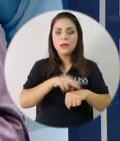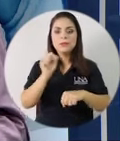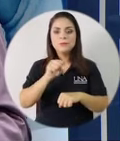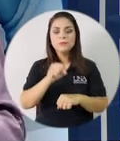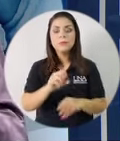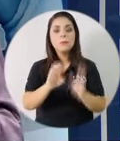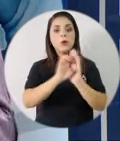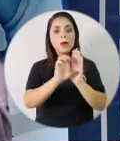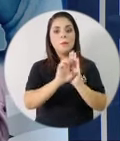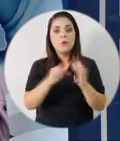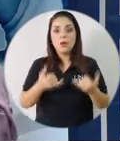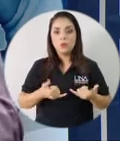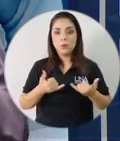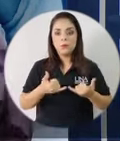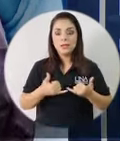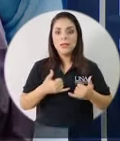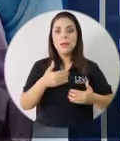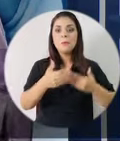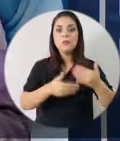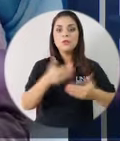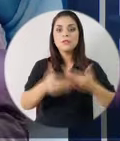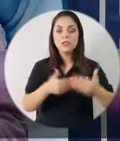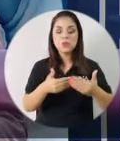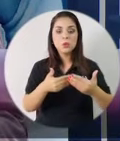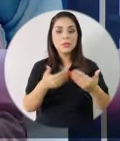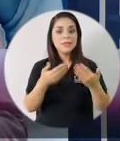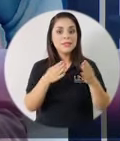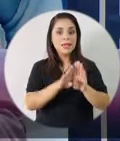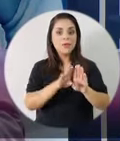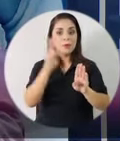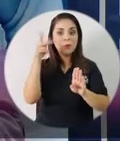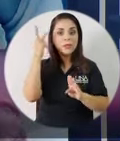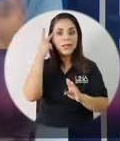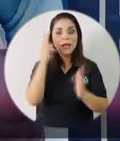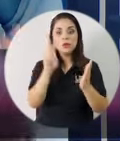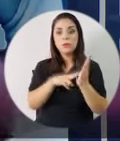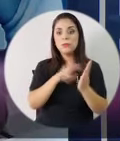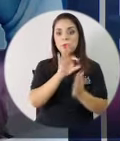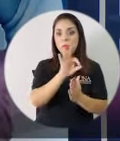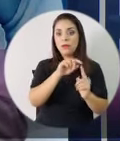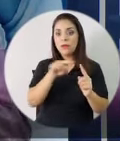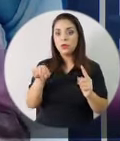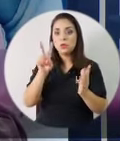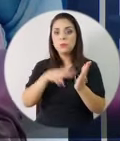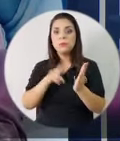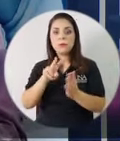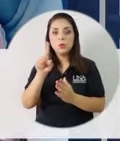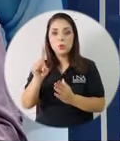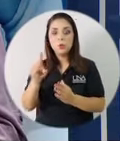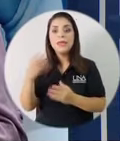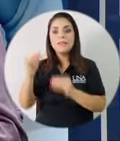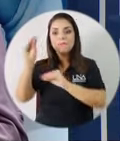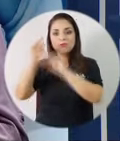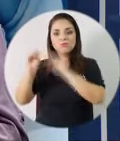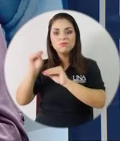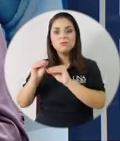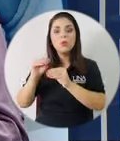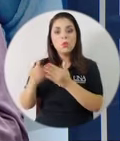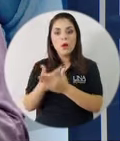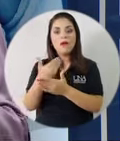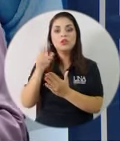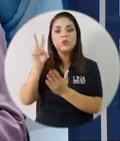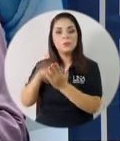Por ejemplo, actualmente estamos en el proceso de cierre de la política 2009-2021 y en la formulación de la nueva política nacional